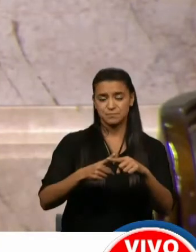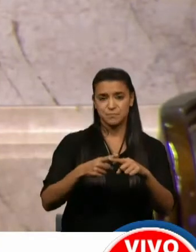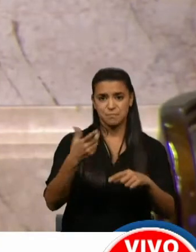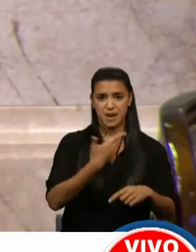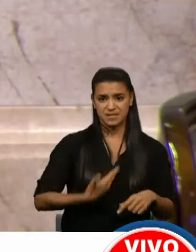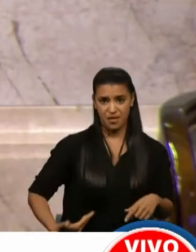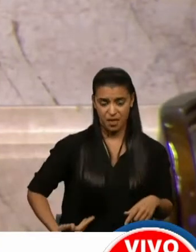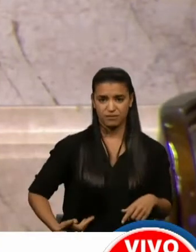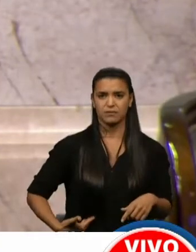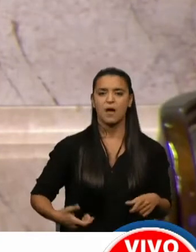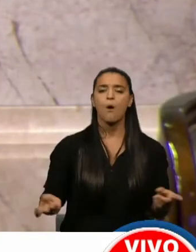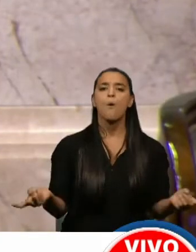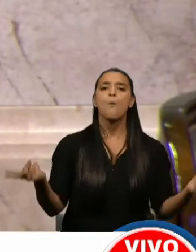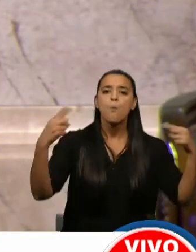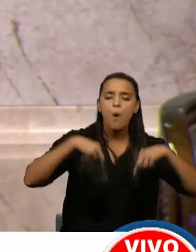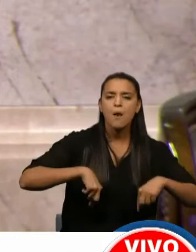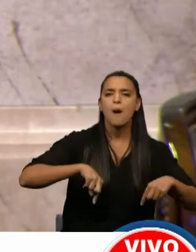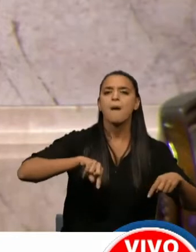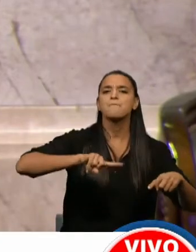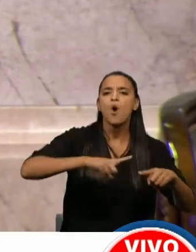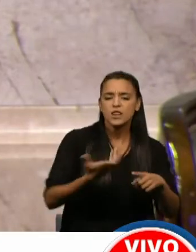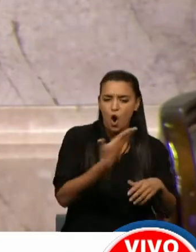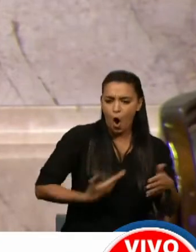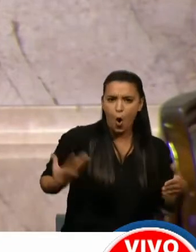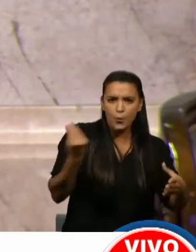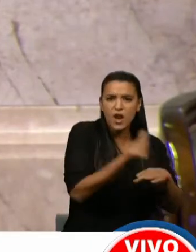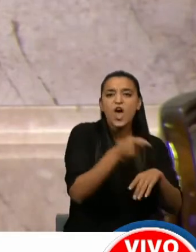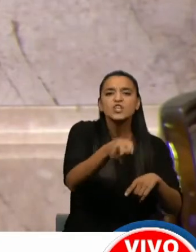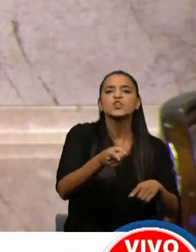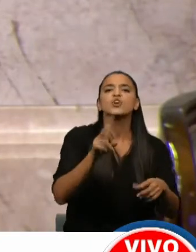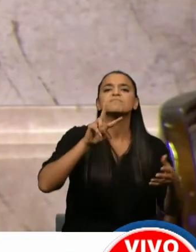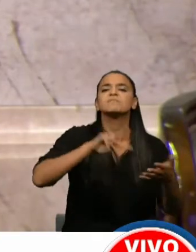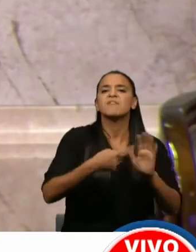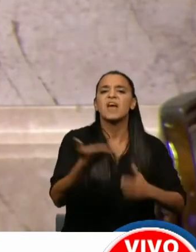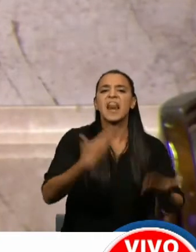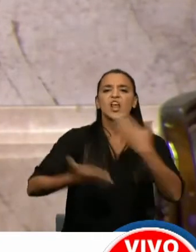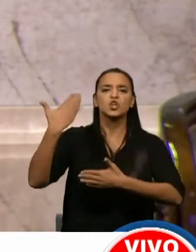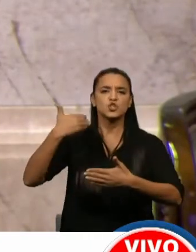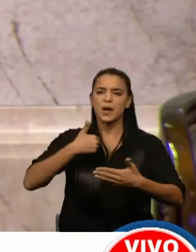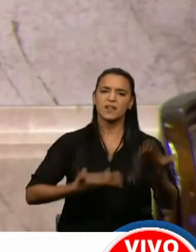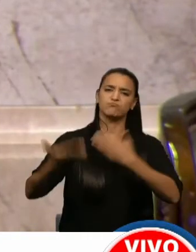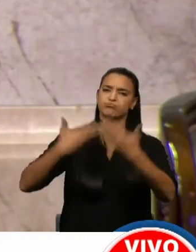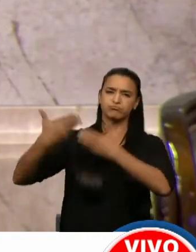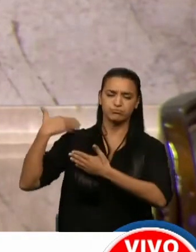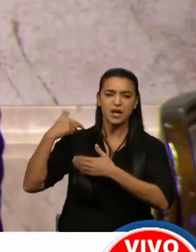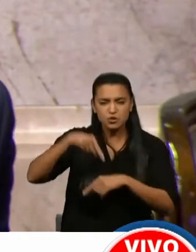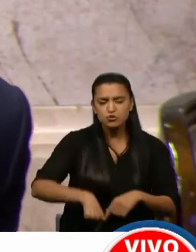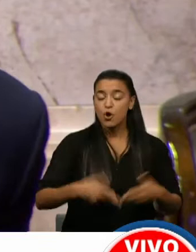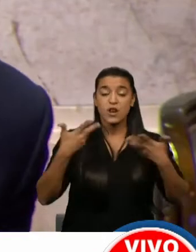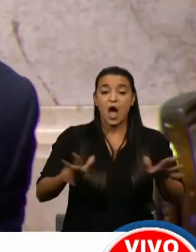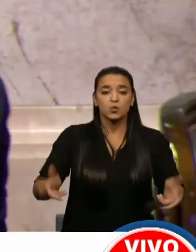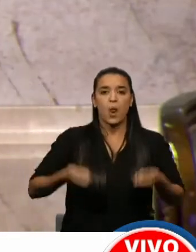expresidenta vuelva al sistema político de gobierno significaba un retroceso para la Argentina. Y esto naturalmente me llevó a